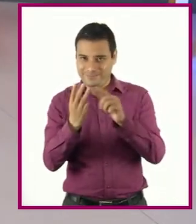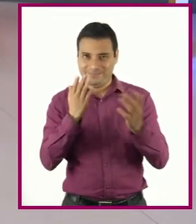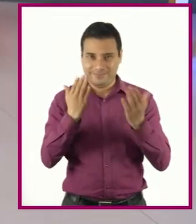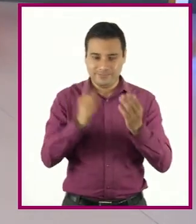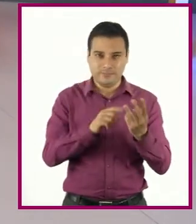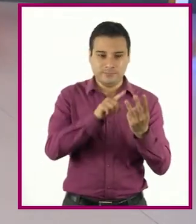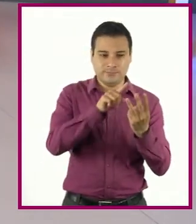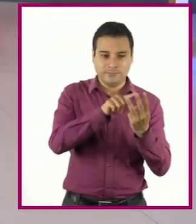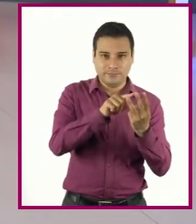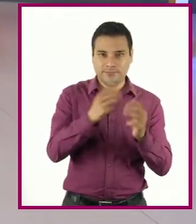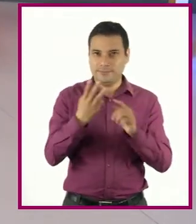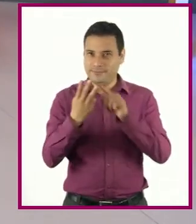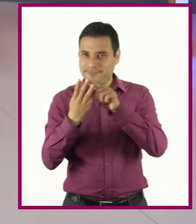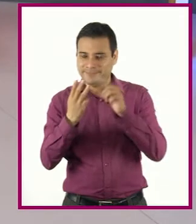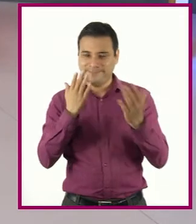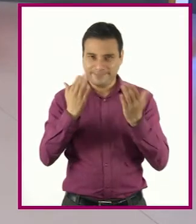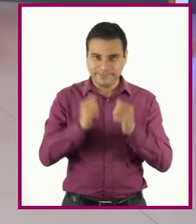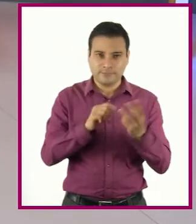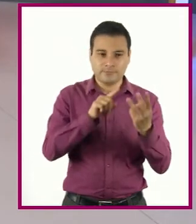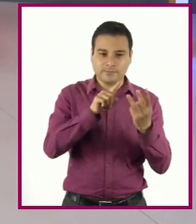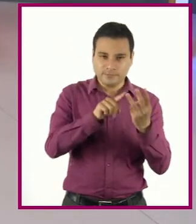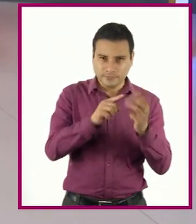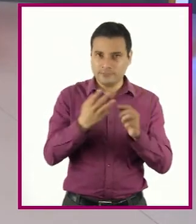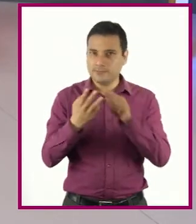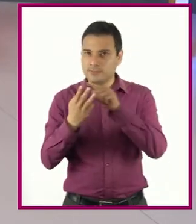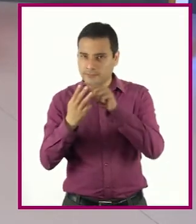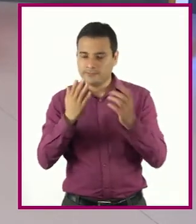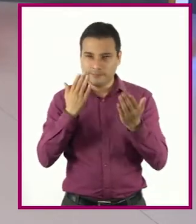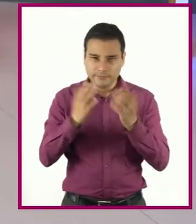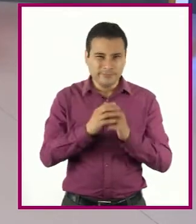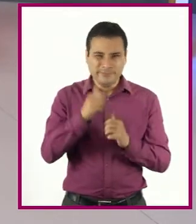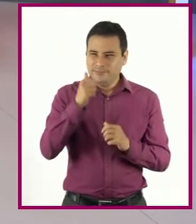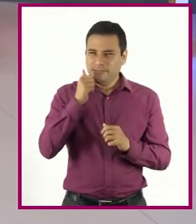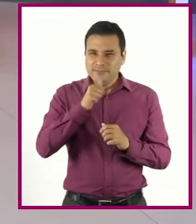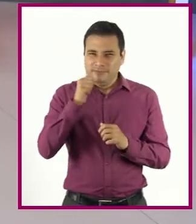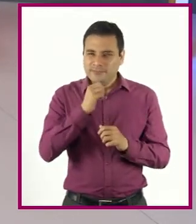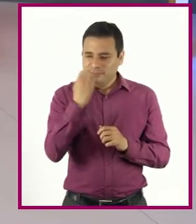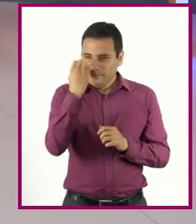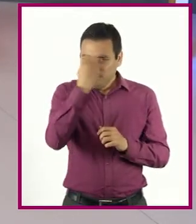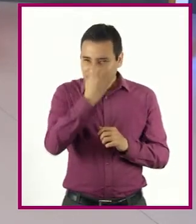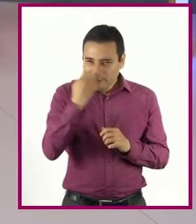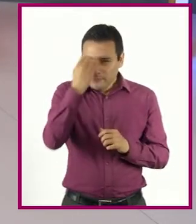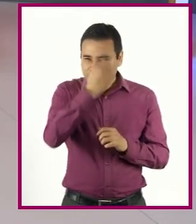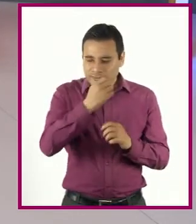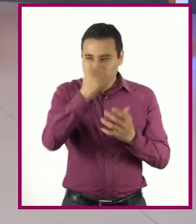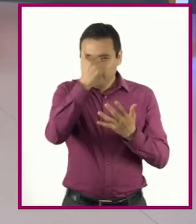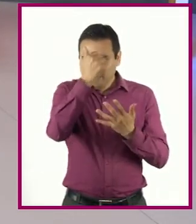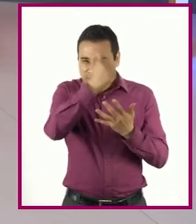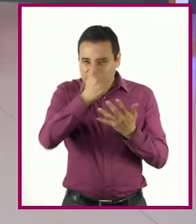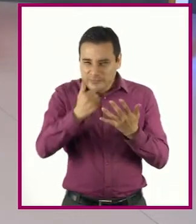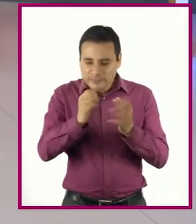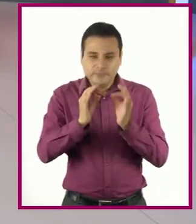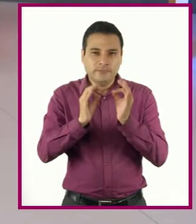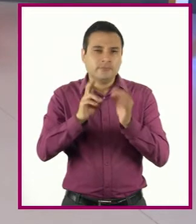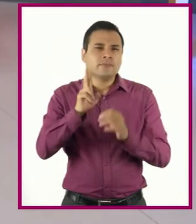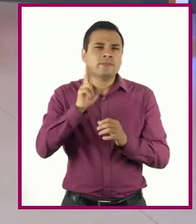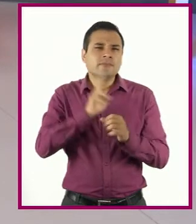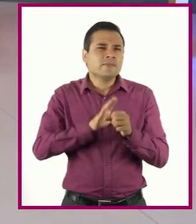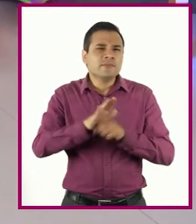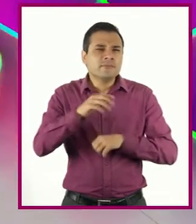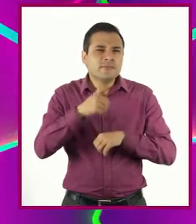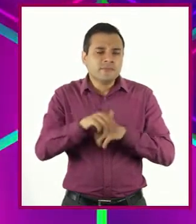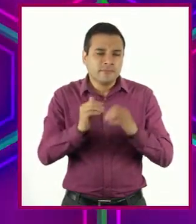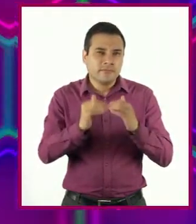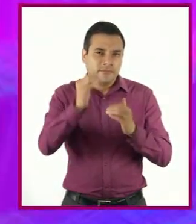con milésimos y así sucesivamente, comprobando todas las cifras decimales hasta encontrar cuál número es mayor